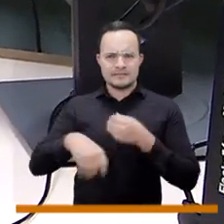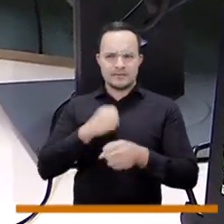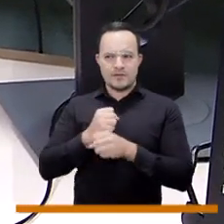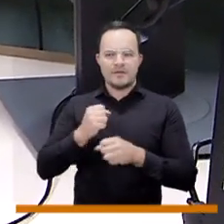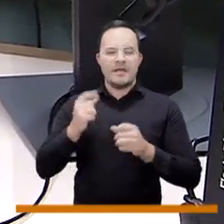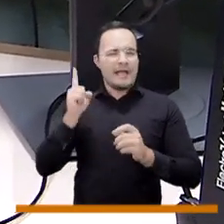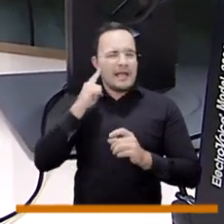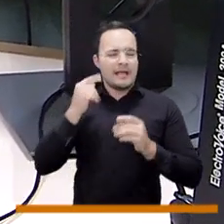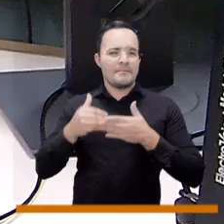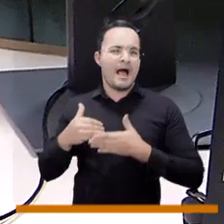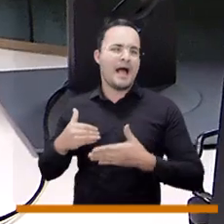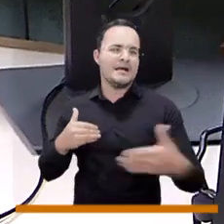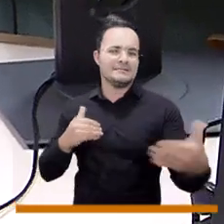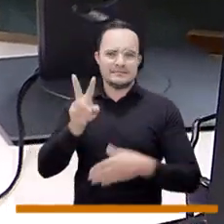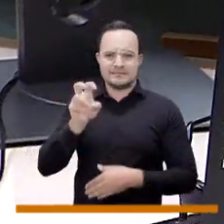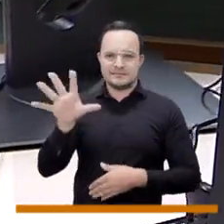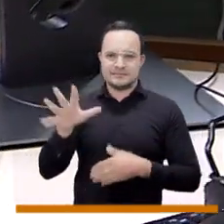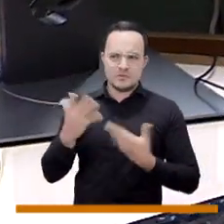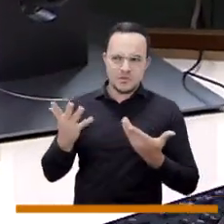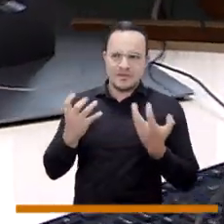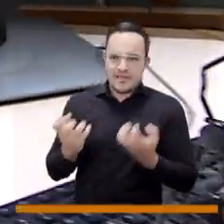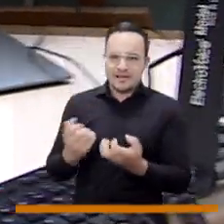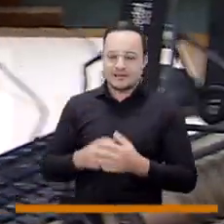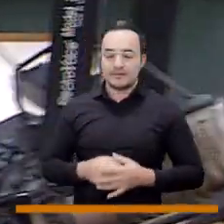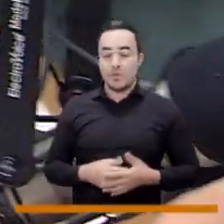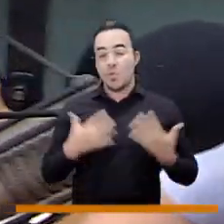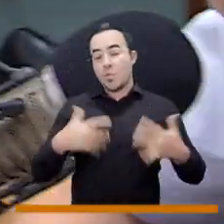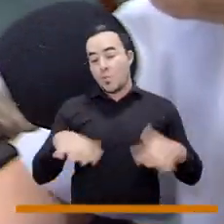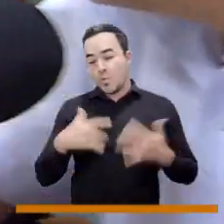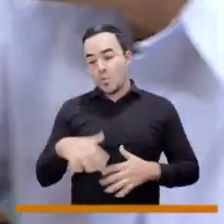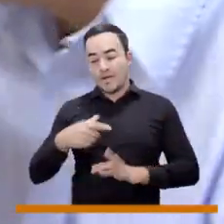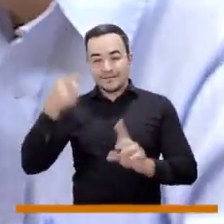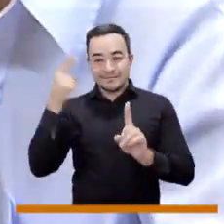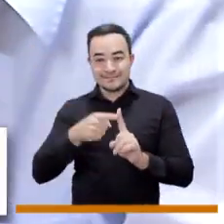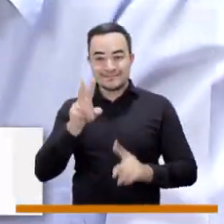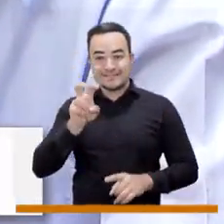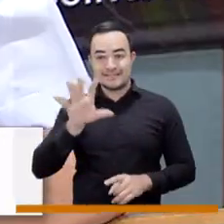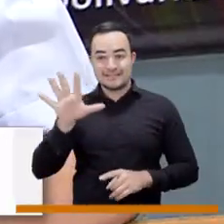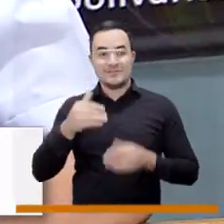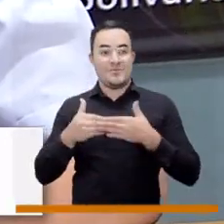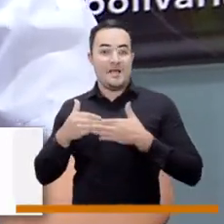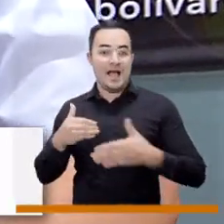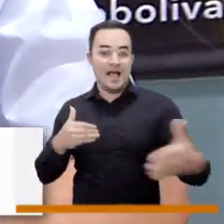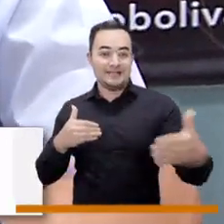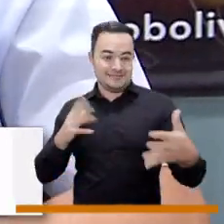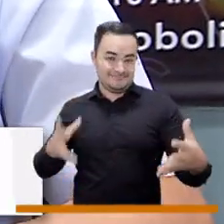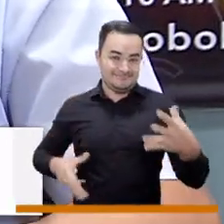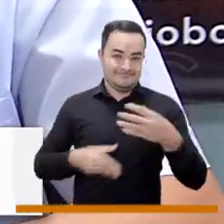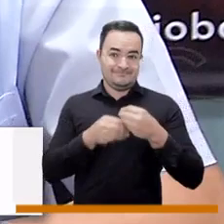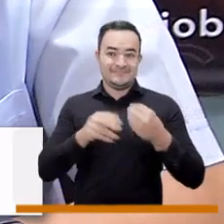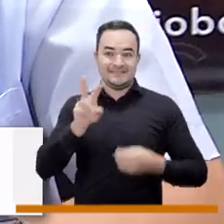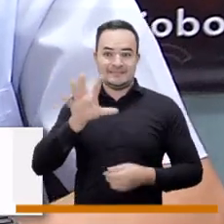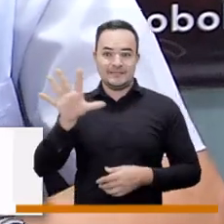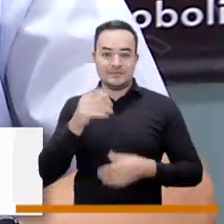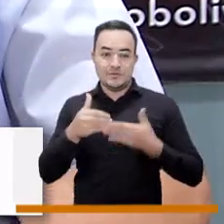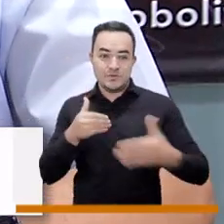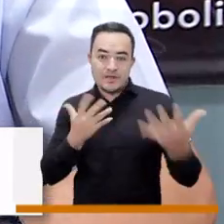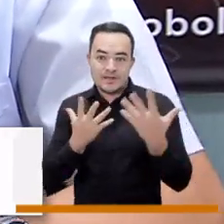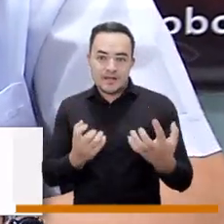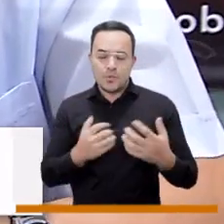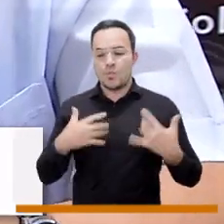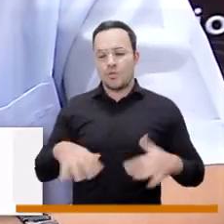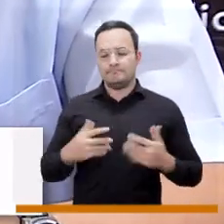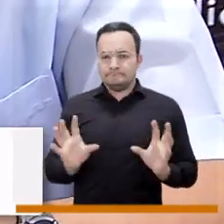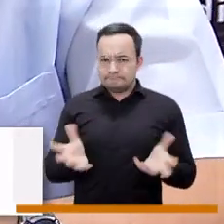75 años más? 75 años más es toda otra aventura. La radio exige un